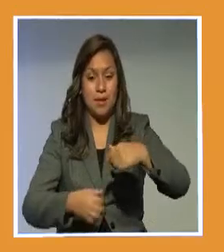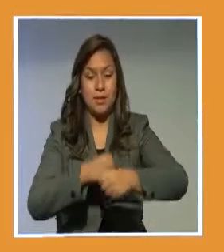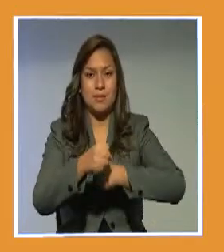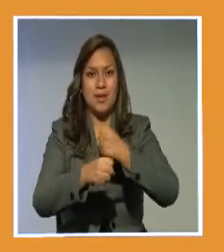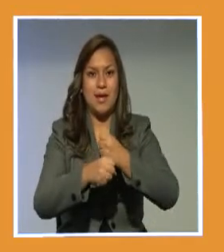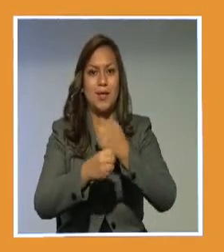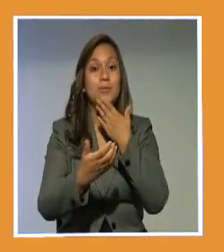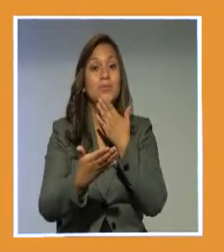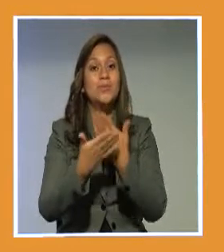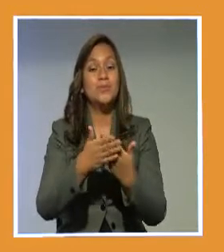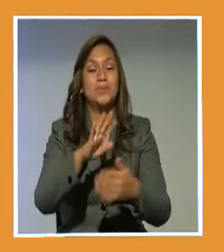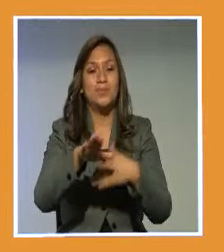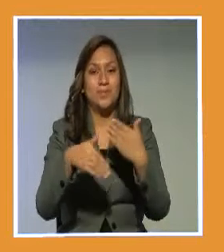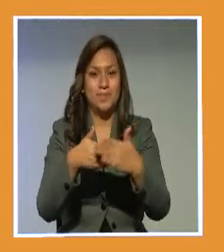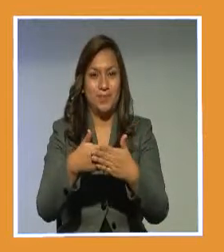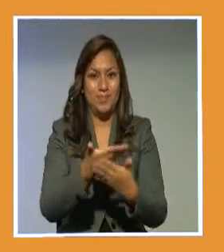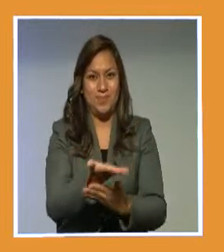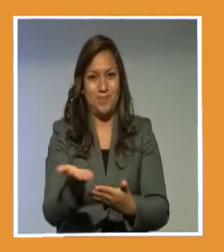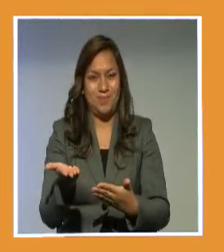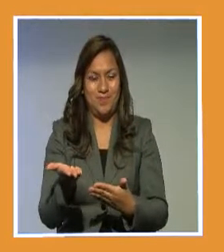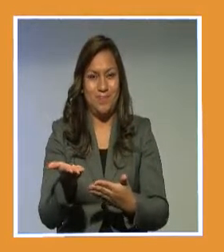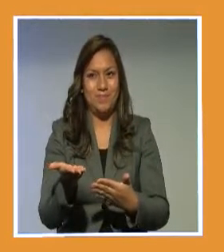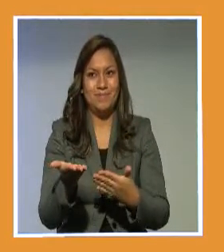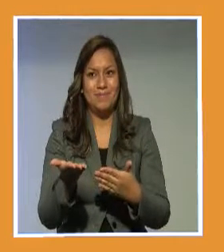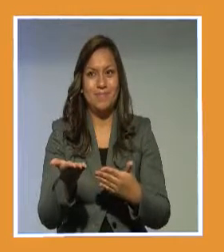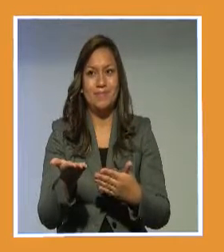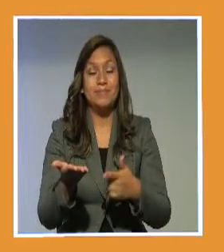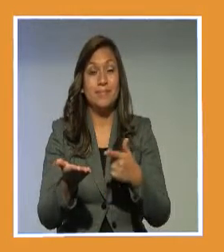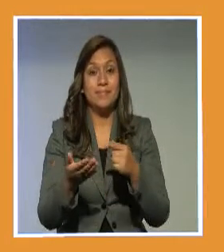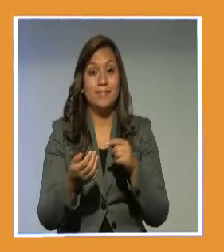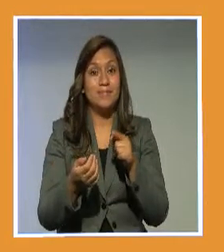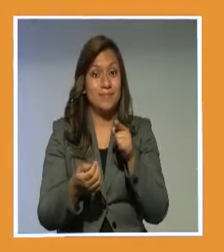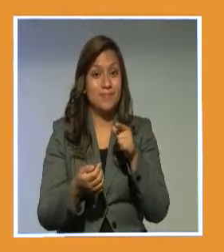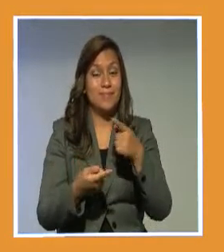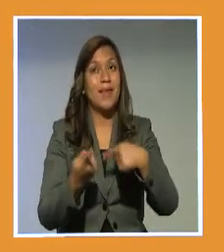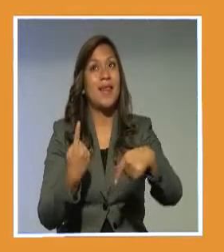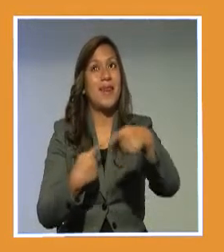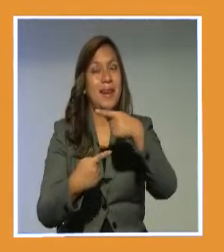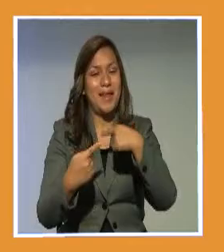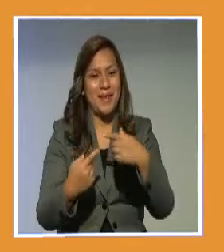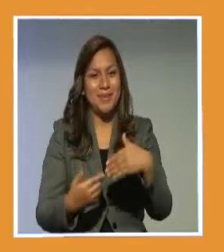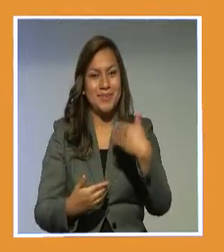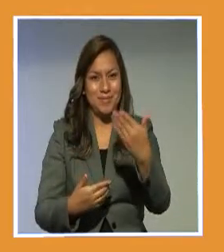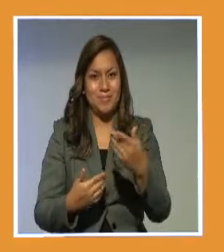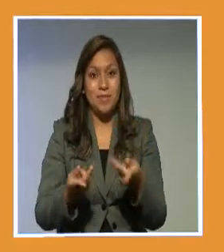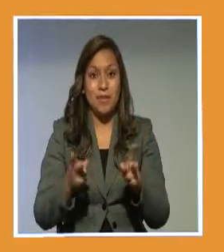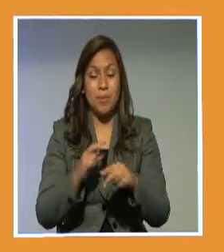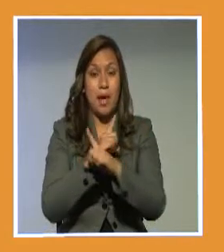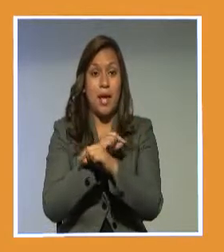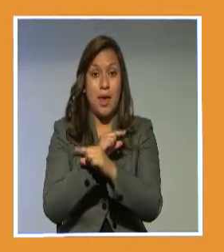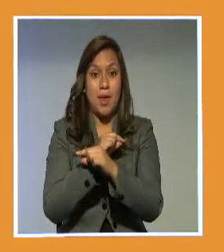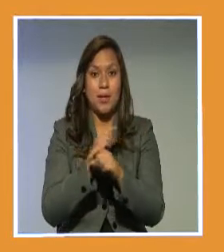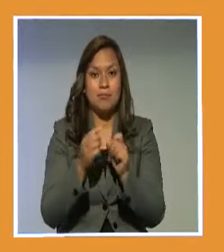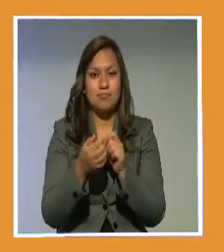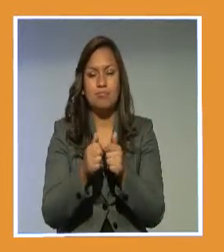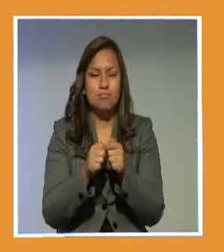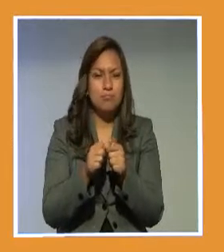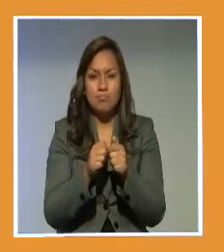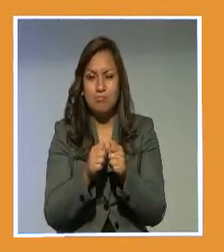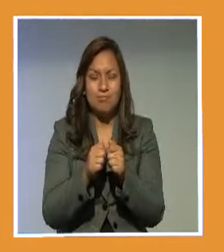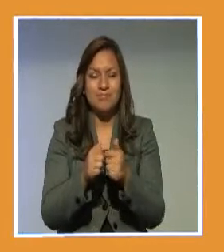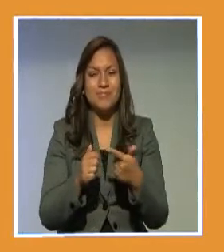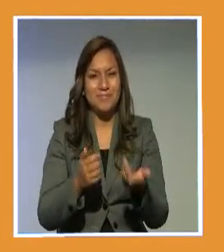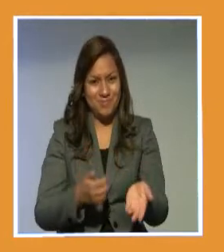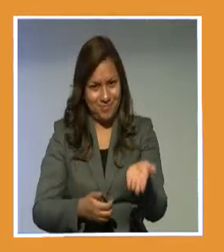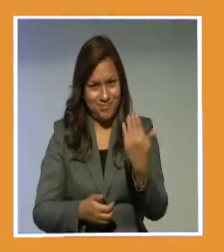es que gracias a todas y todos ustedes, nos estaremos viendo y estaremos reportando a través de nuestras redes sociales. También les invitamos a seguir